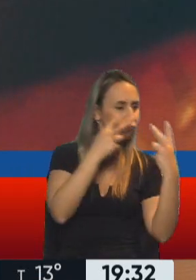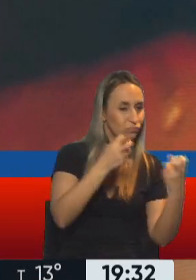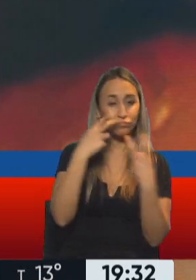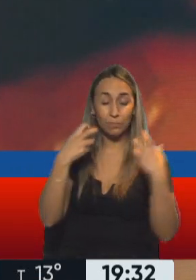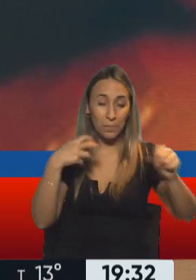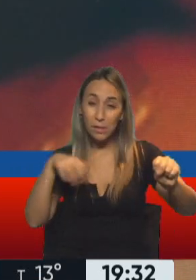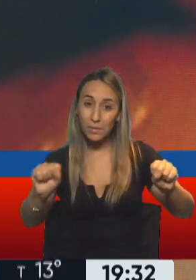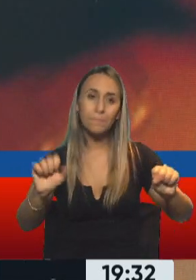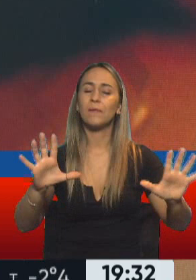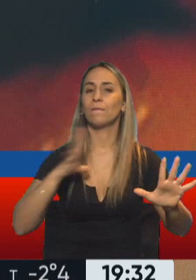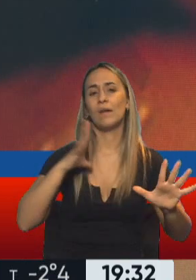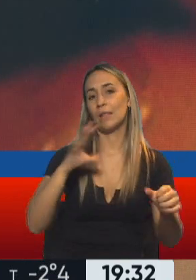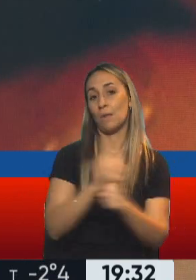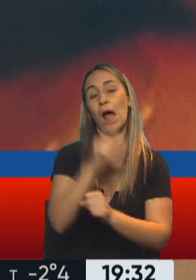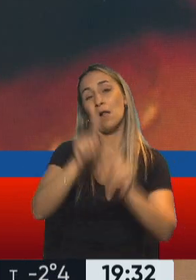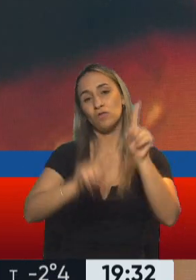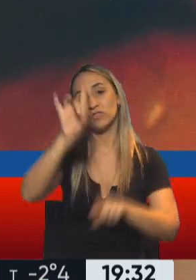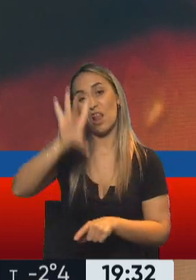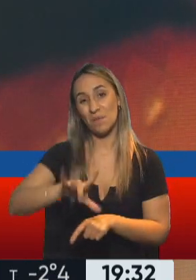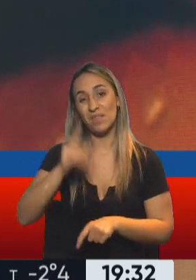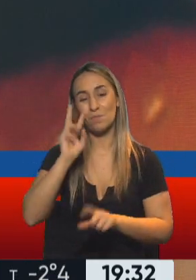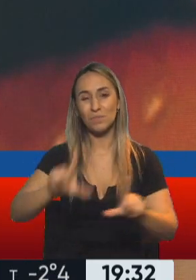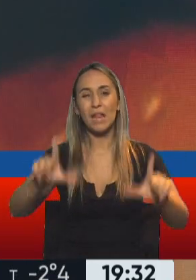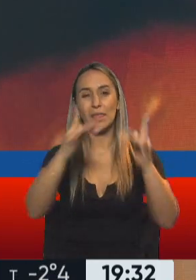lo único que leen es el Lancet, ¿sí?